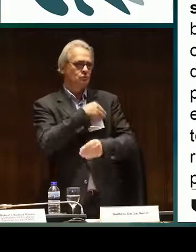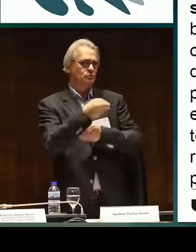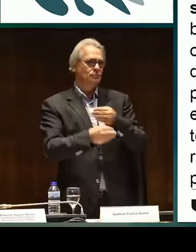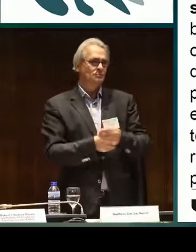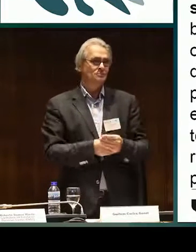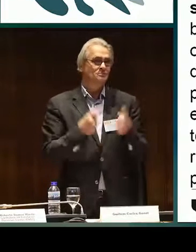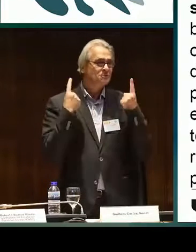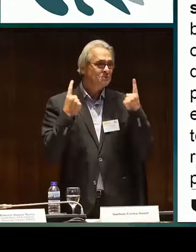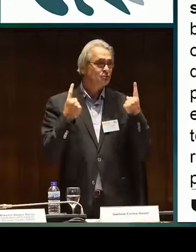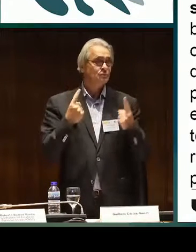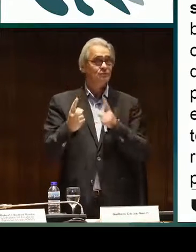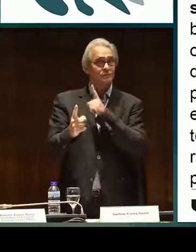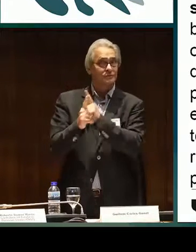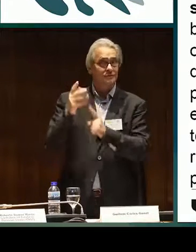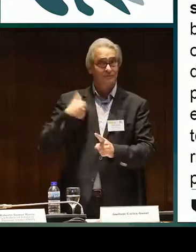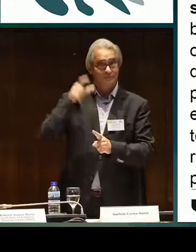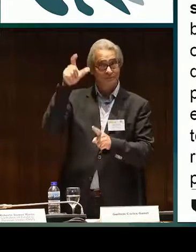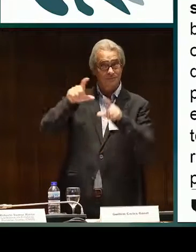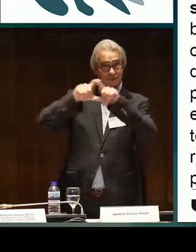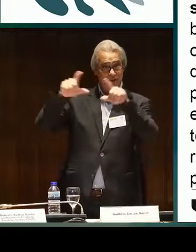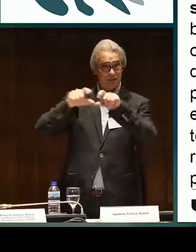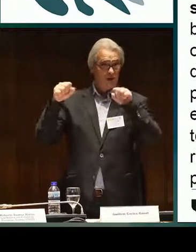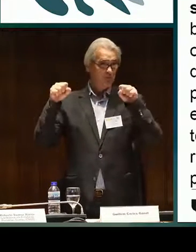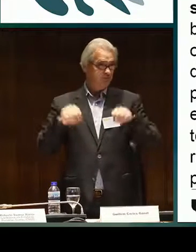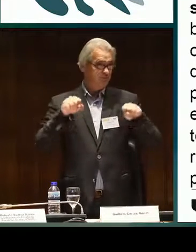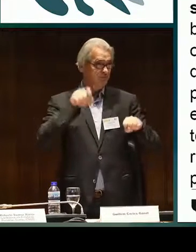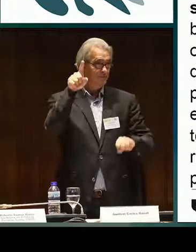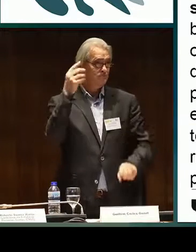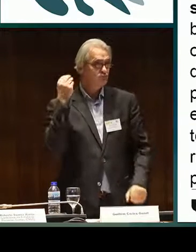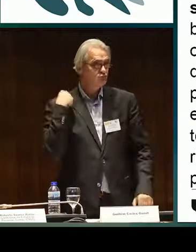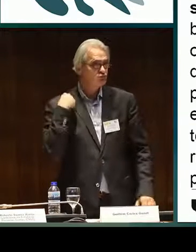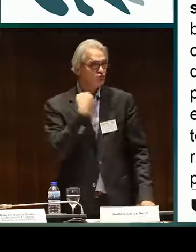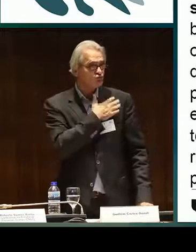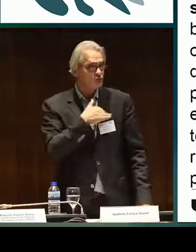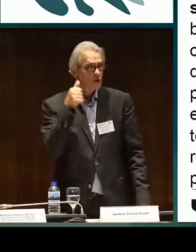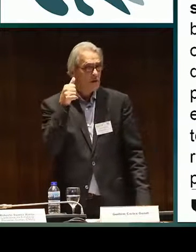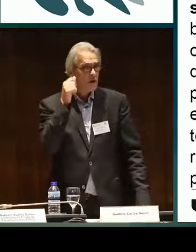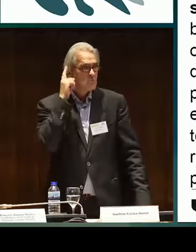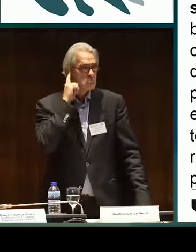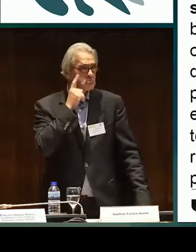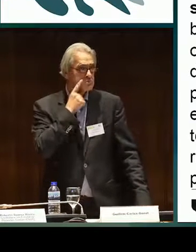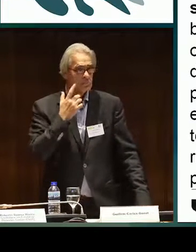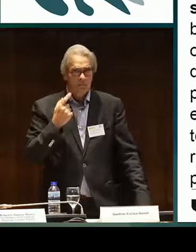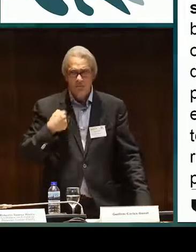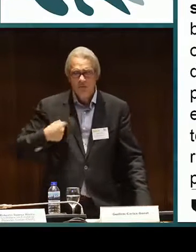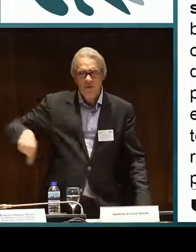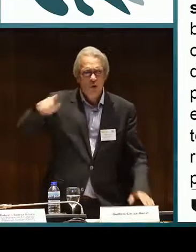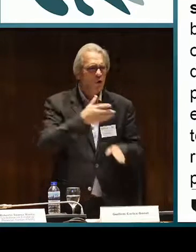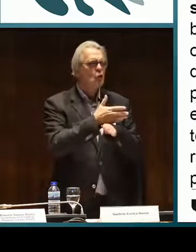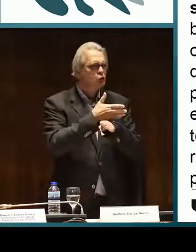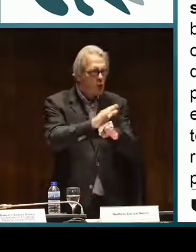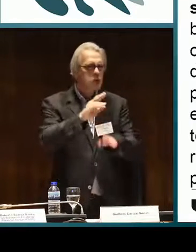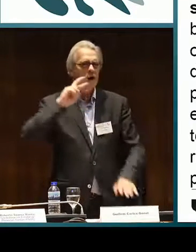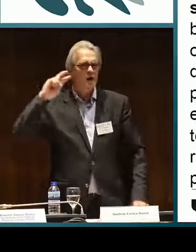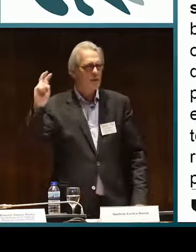lo cual es un revulsivo también a la hora de trabajar para conseguir este canal. Hay empresas que ya se han dirigido a